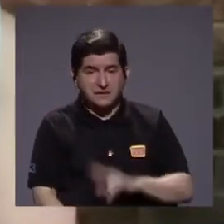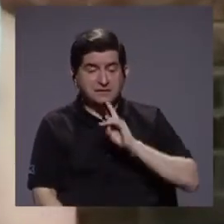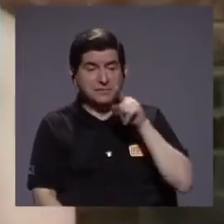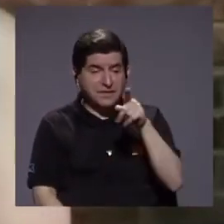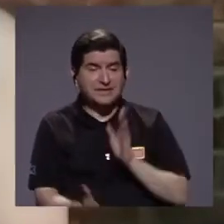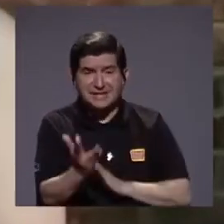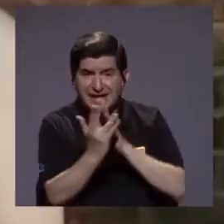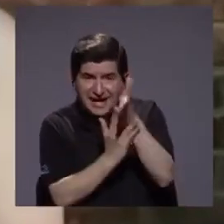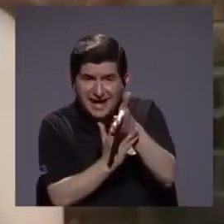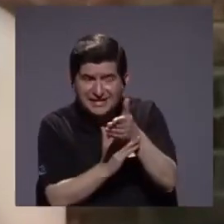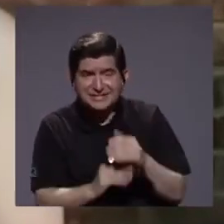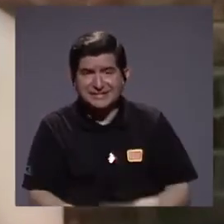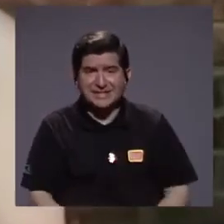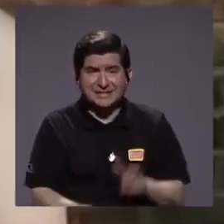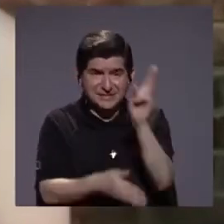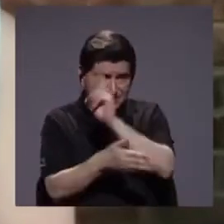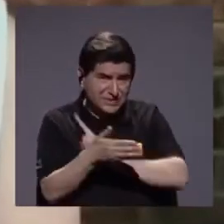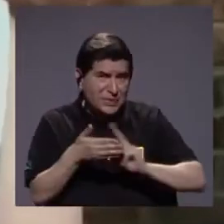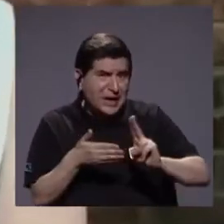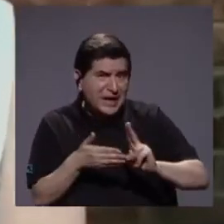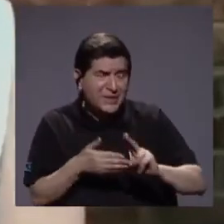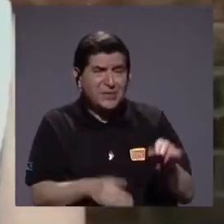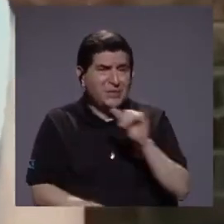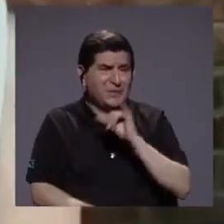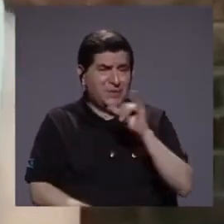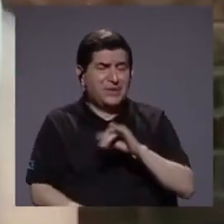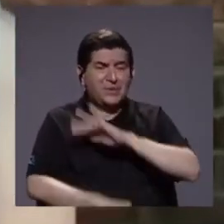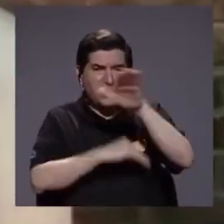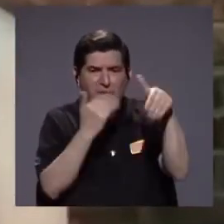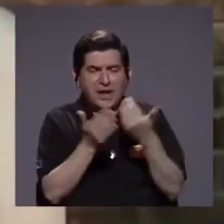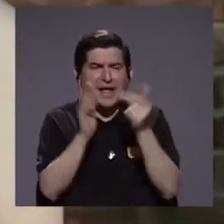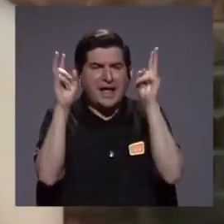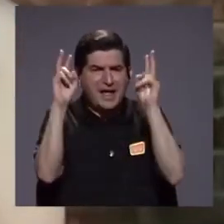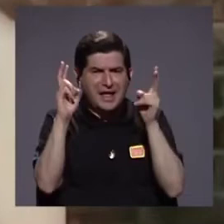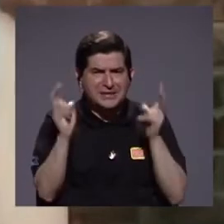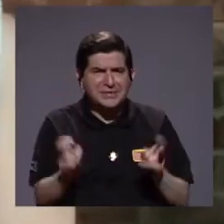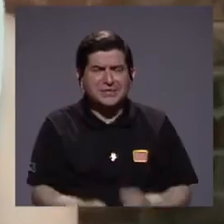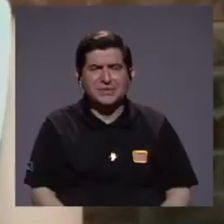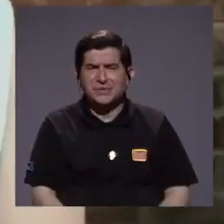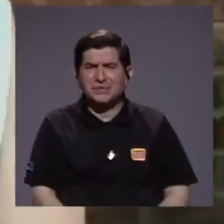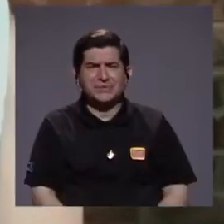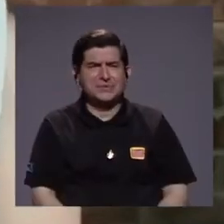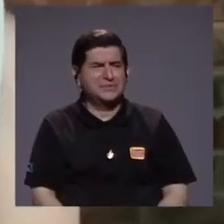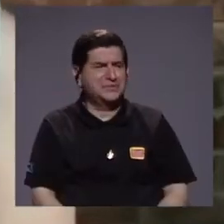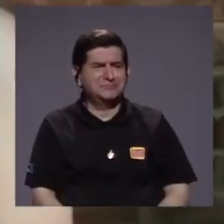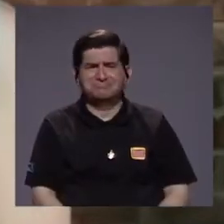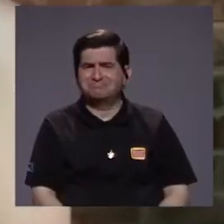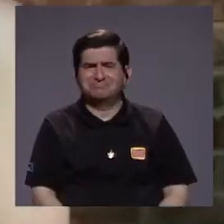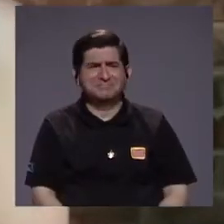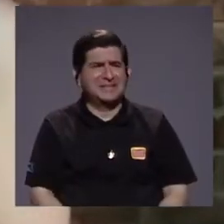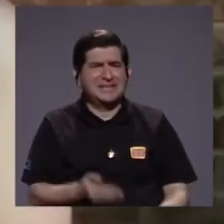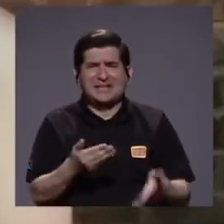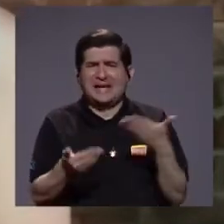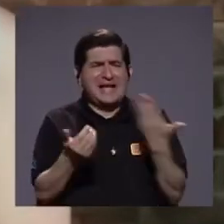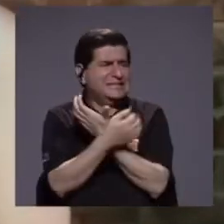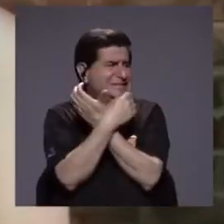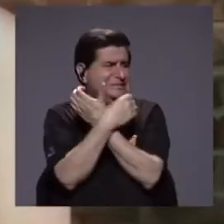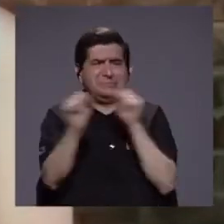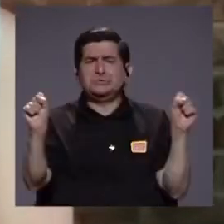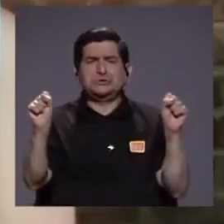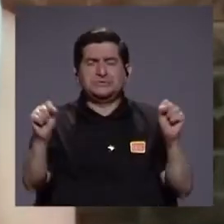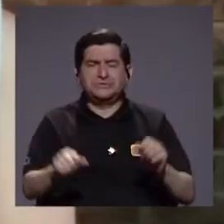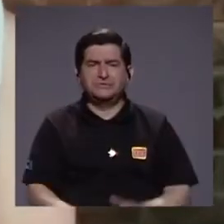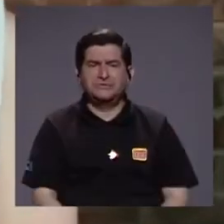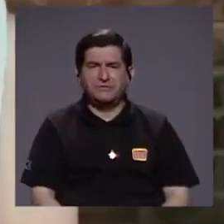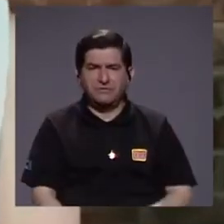el acceso a la universidad y también a todos estos temas es totalmente imposible.